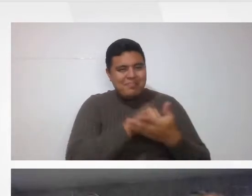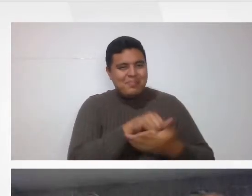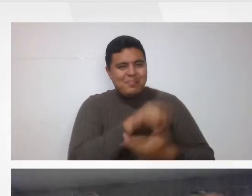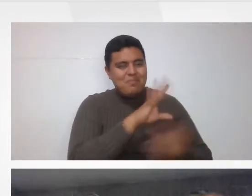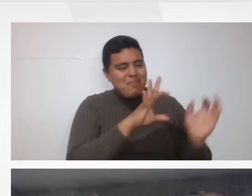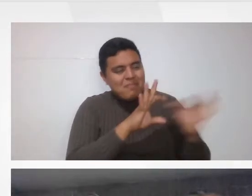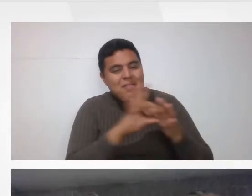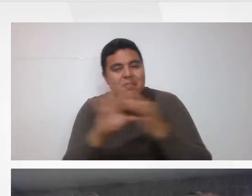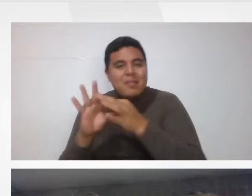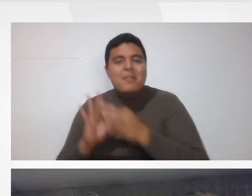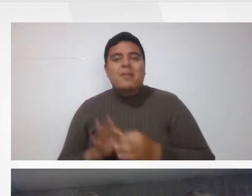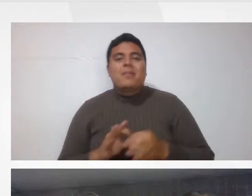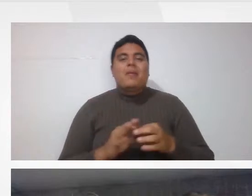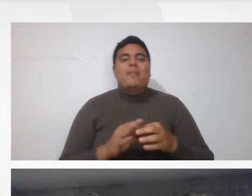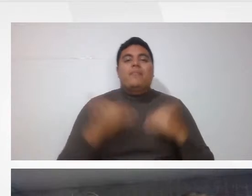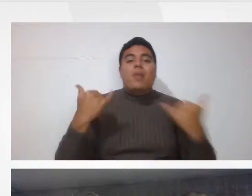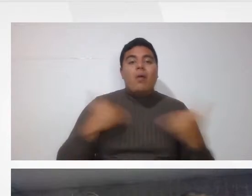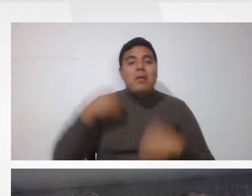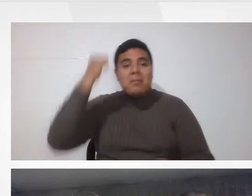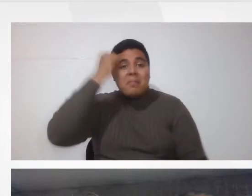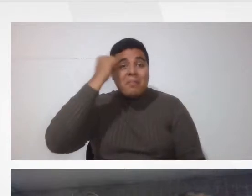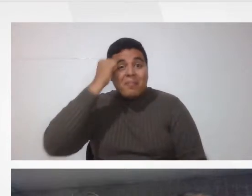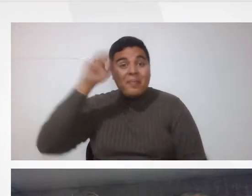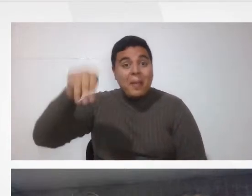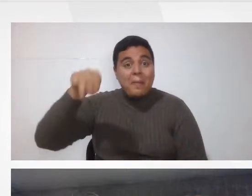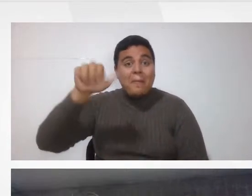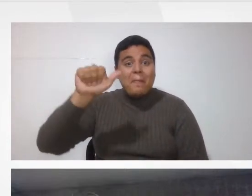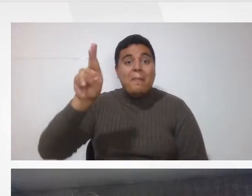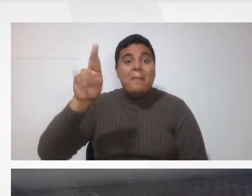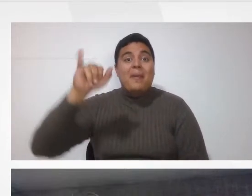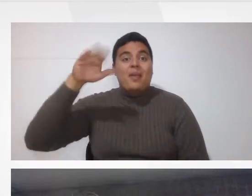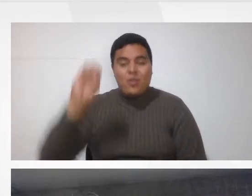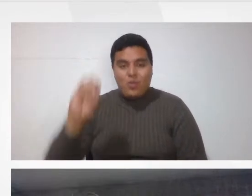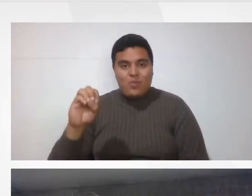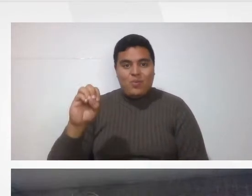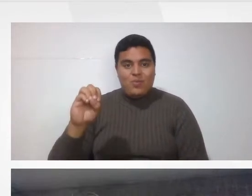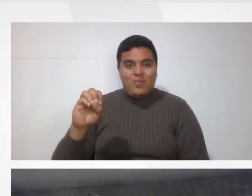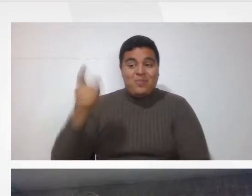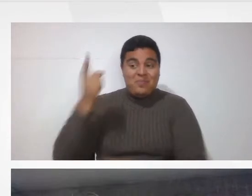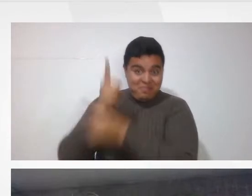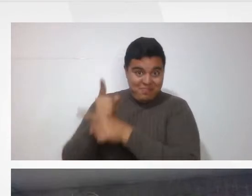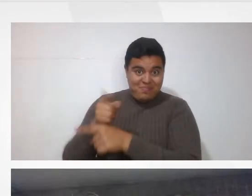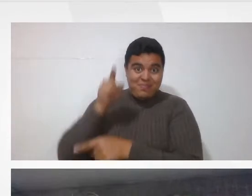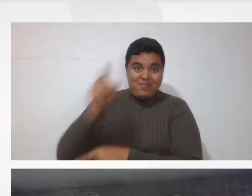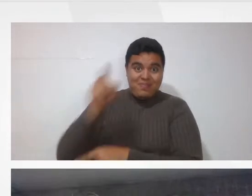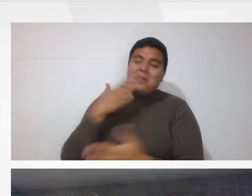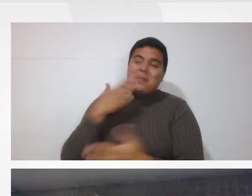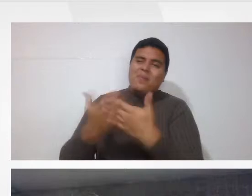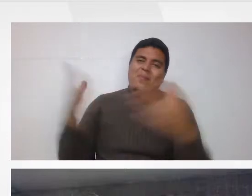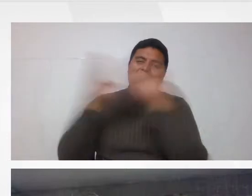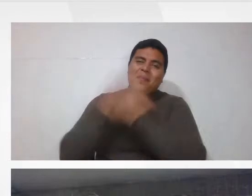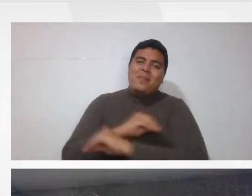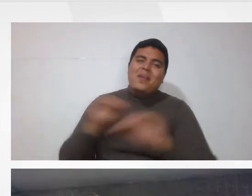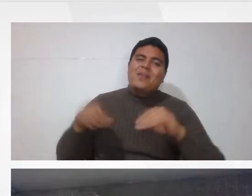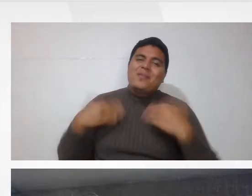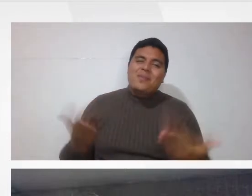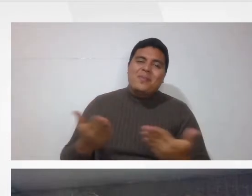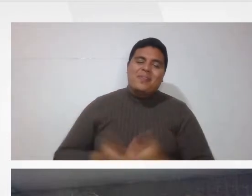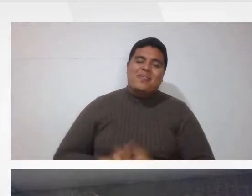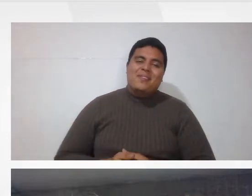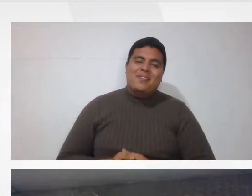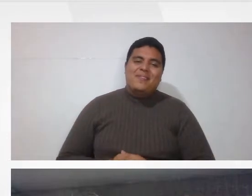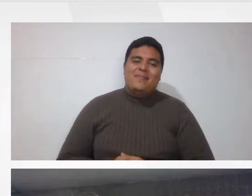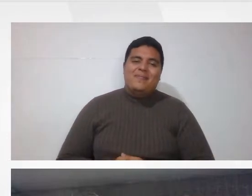al maestro Mario, ¿cierto? Mario Enrique Henao. Maestro, muy buenas noches, ¿cómo está?